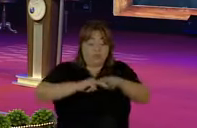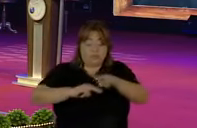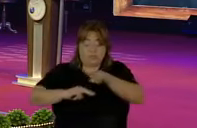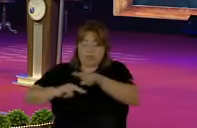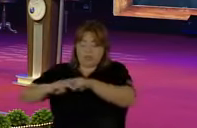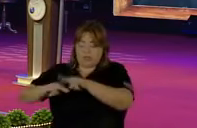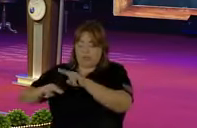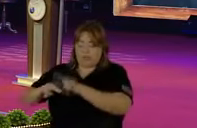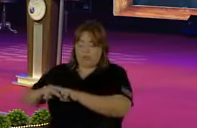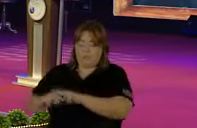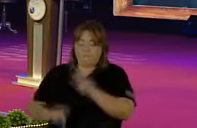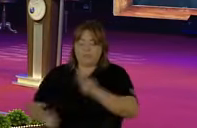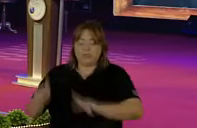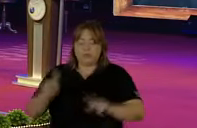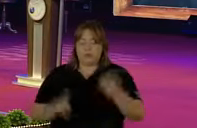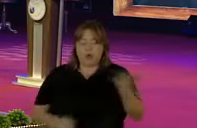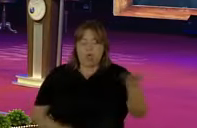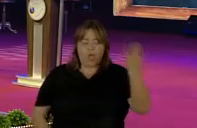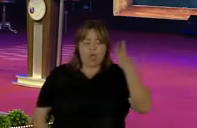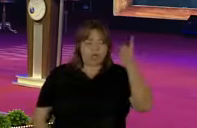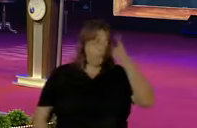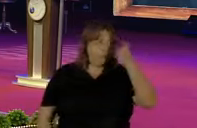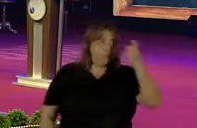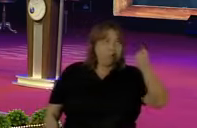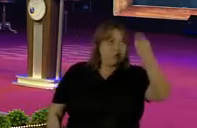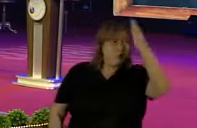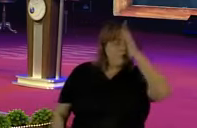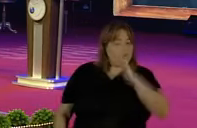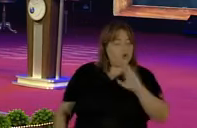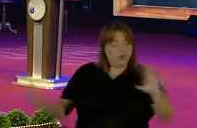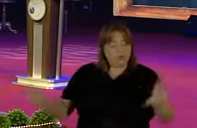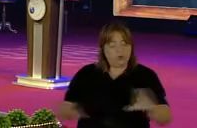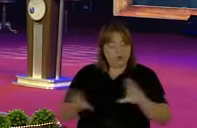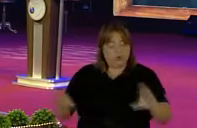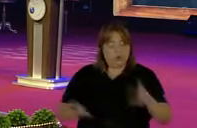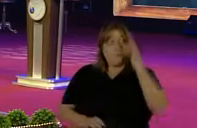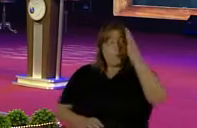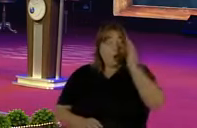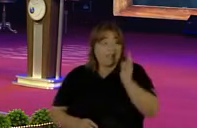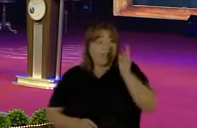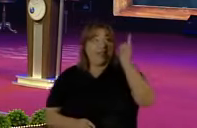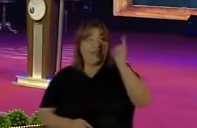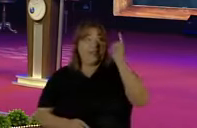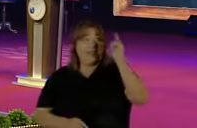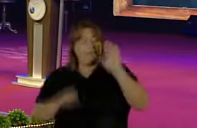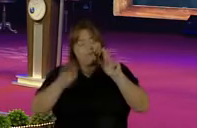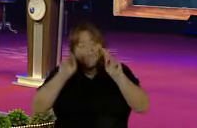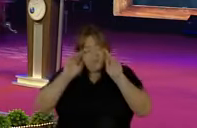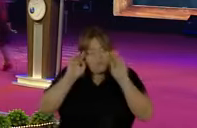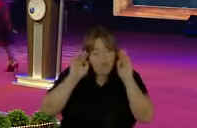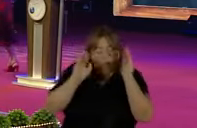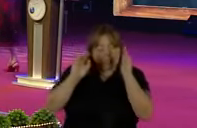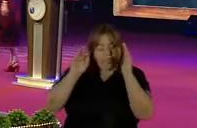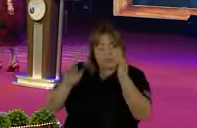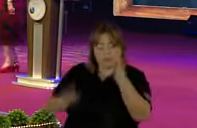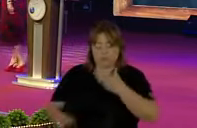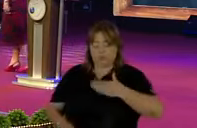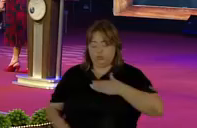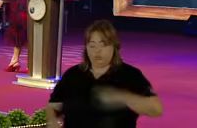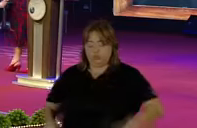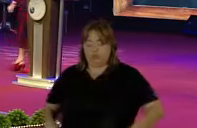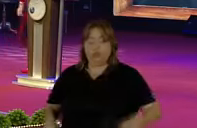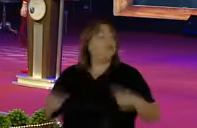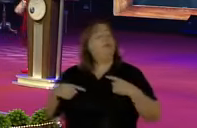ni soñabas. Eso lo hizo Dios porque Él está atento a tu vida. Dice, verso